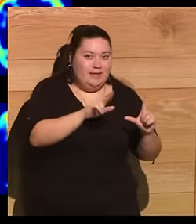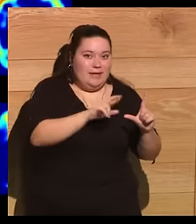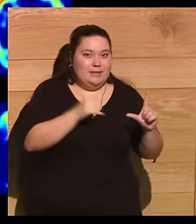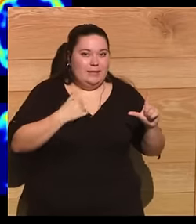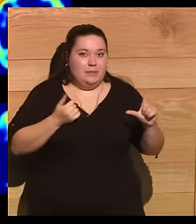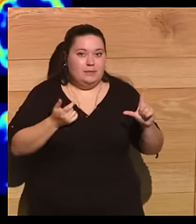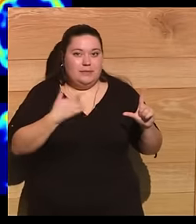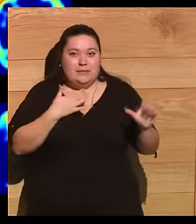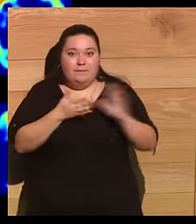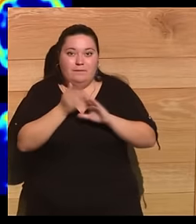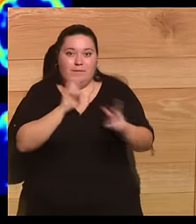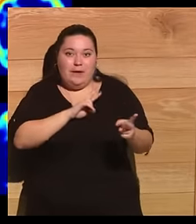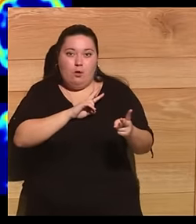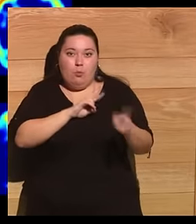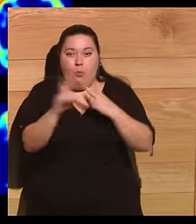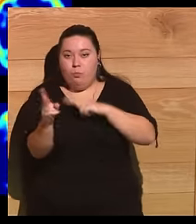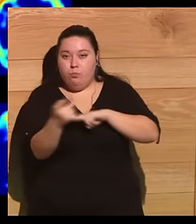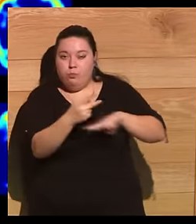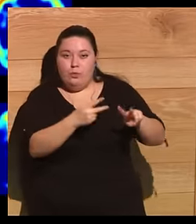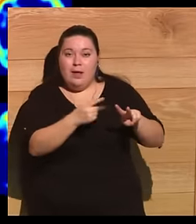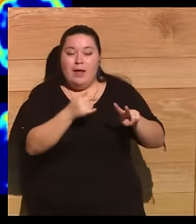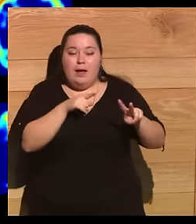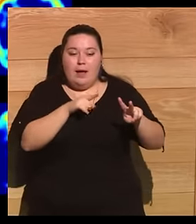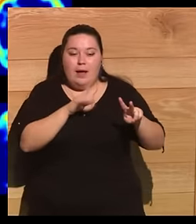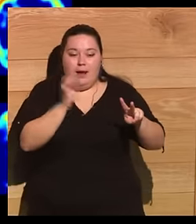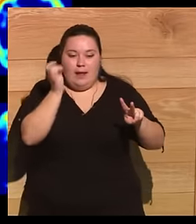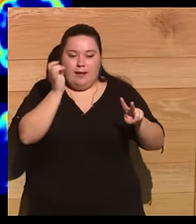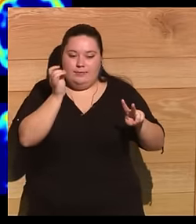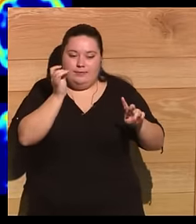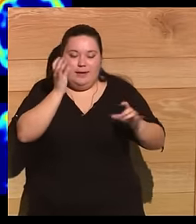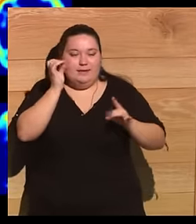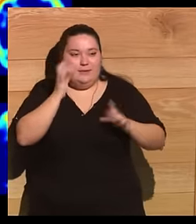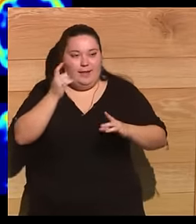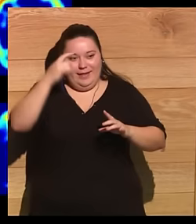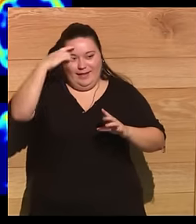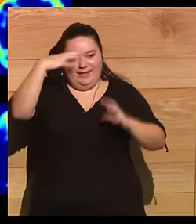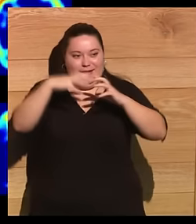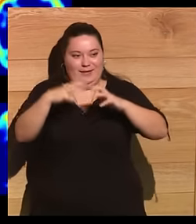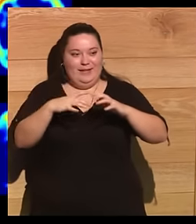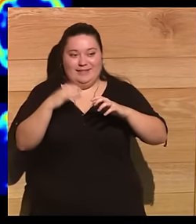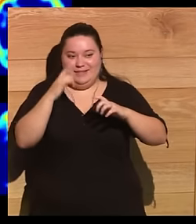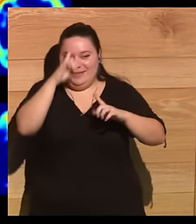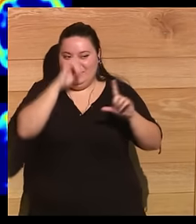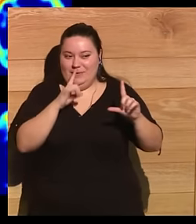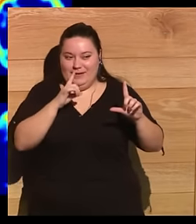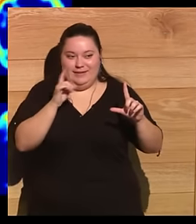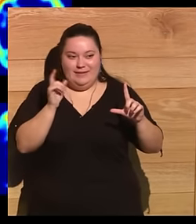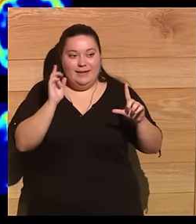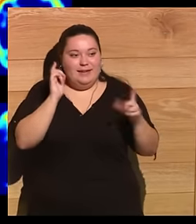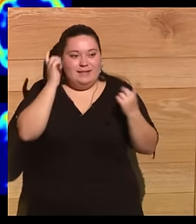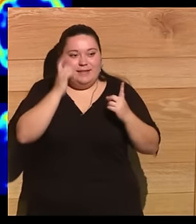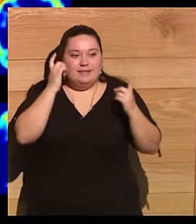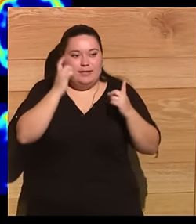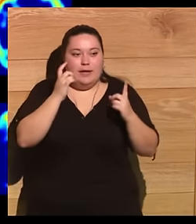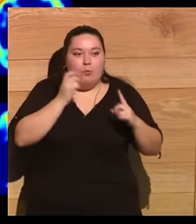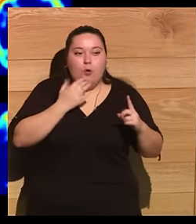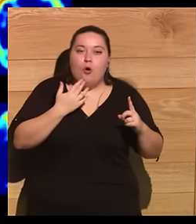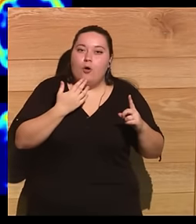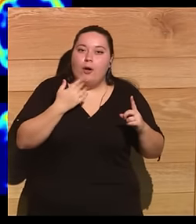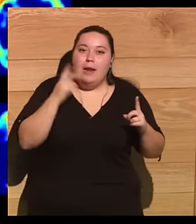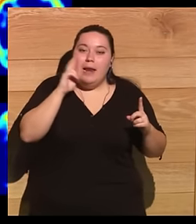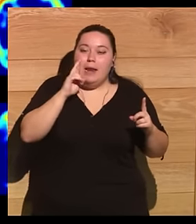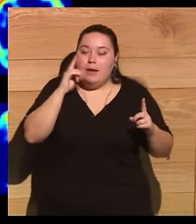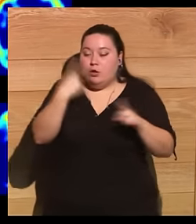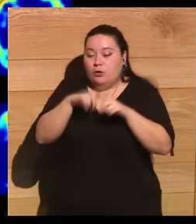se puede proyectar de vuelta de la actividad cerebral hacia la imagen y tratar de reconstruir la imagen que estamos viendo.